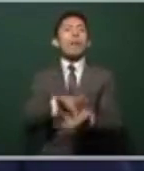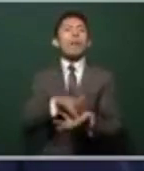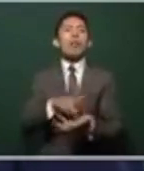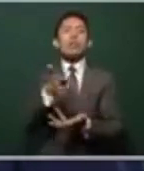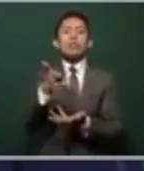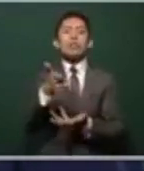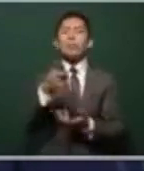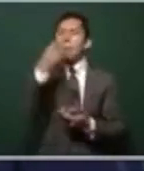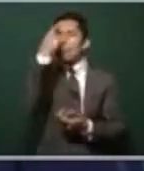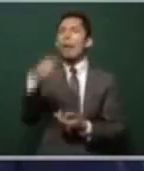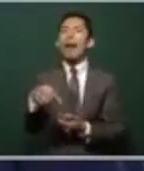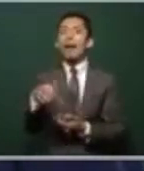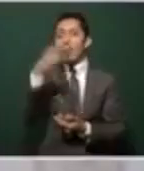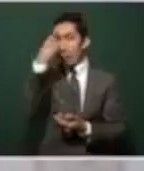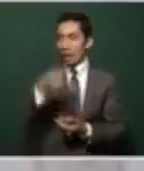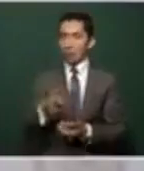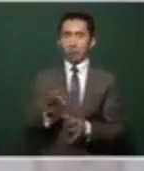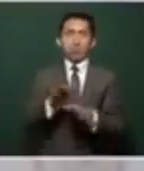lo sustantivo.